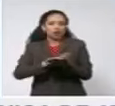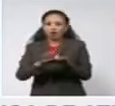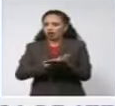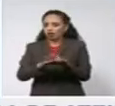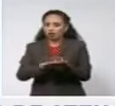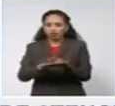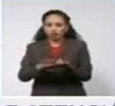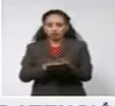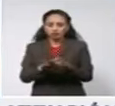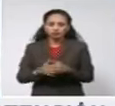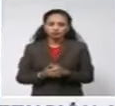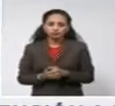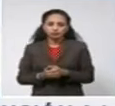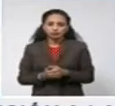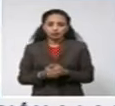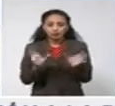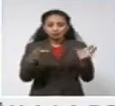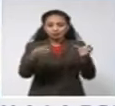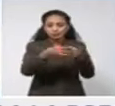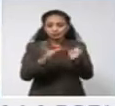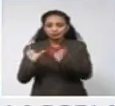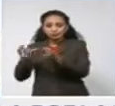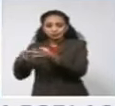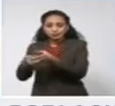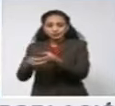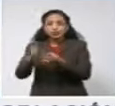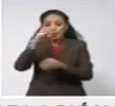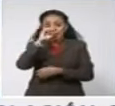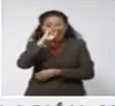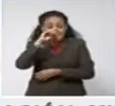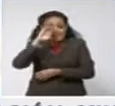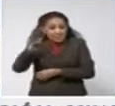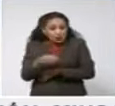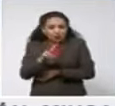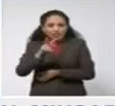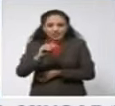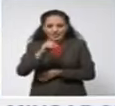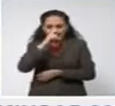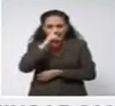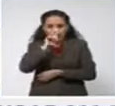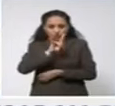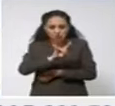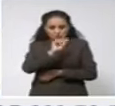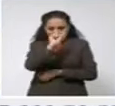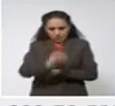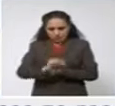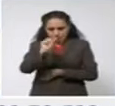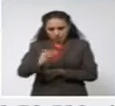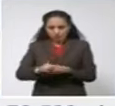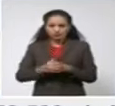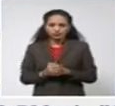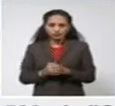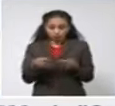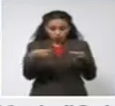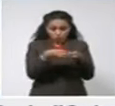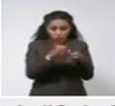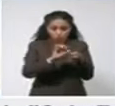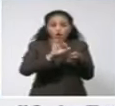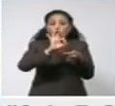Por grupos de edades, menores de 20 años son 9, de ellos 8 en